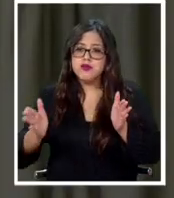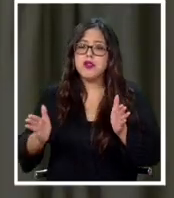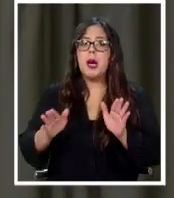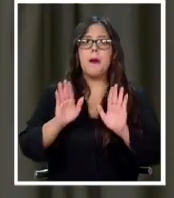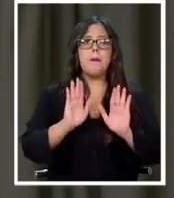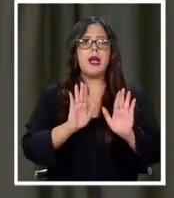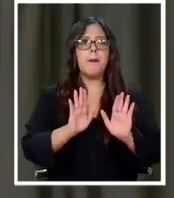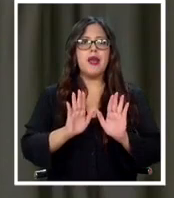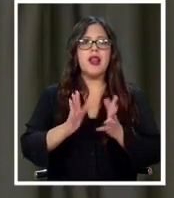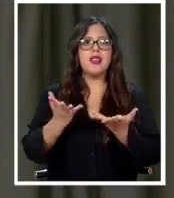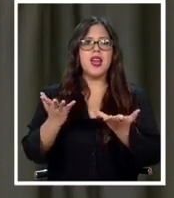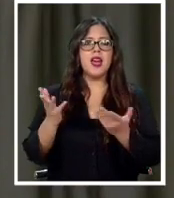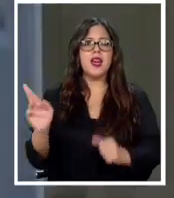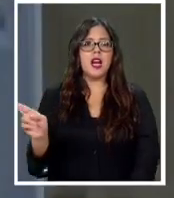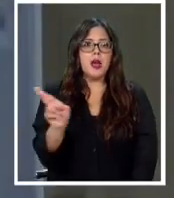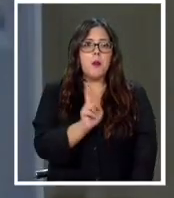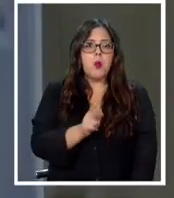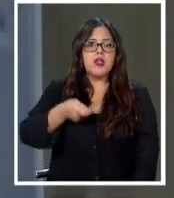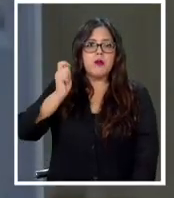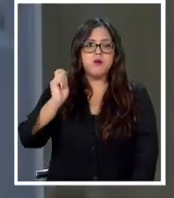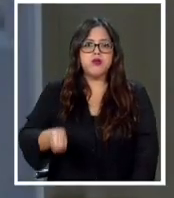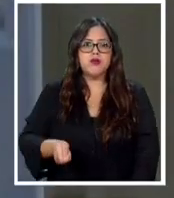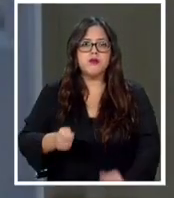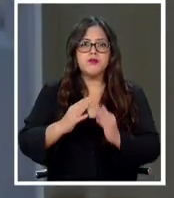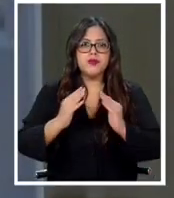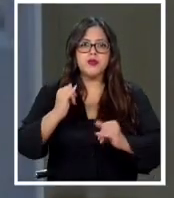fallo definitivo de la corte internacional de la haya